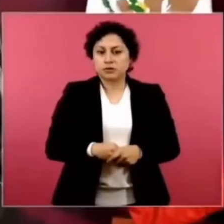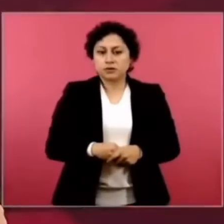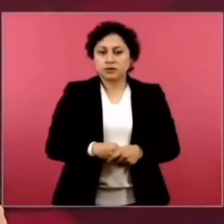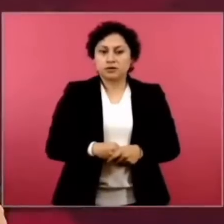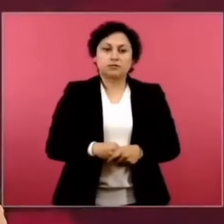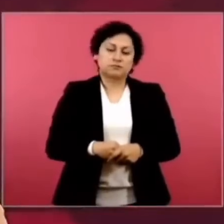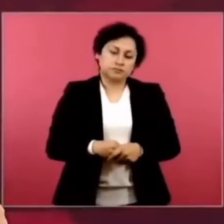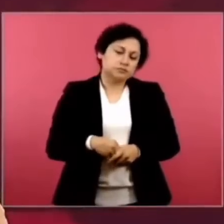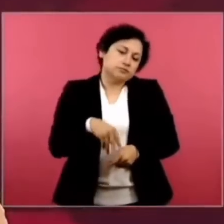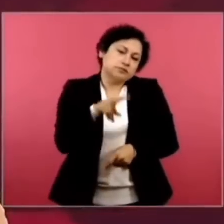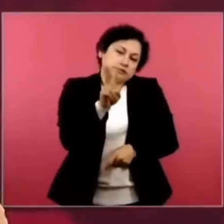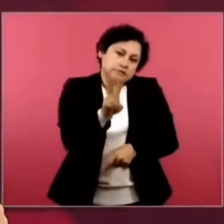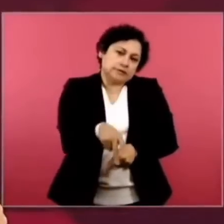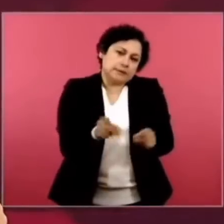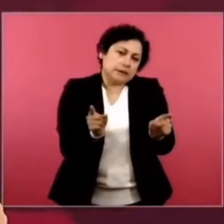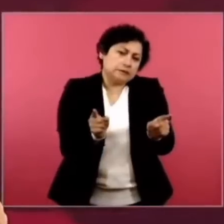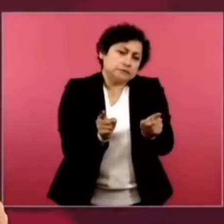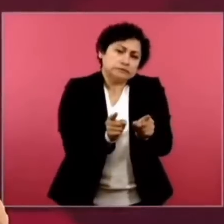muy moderados,